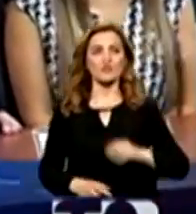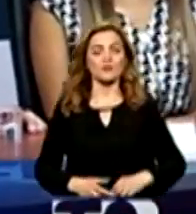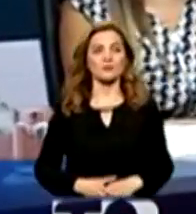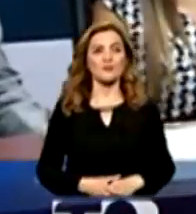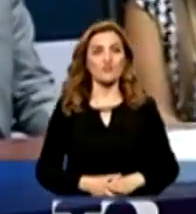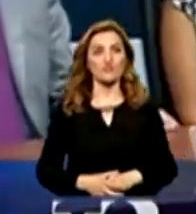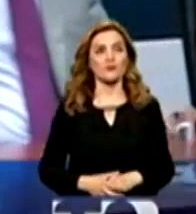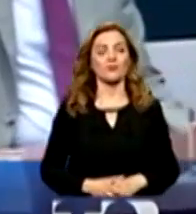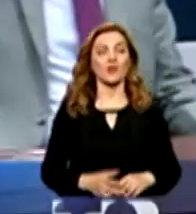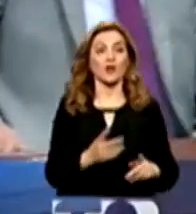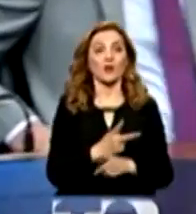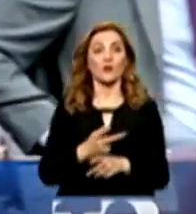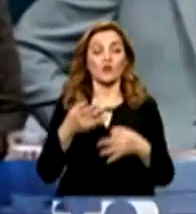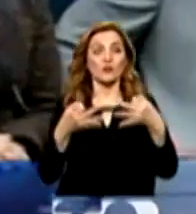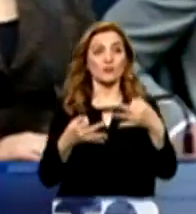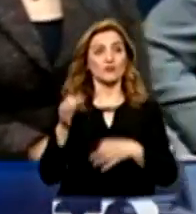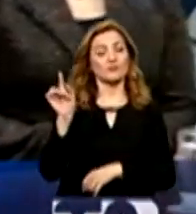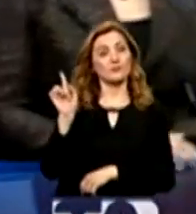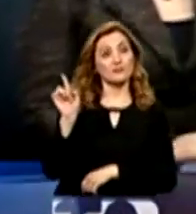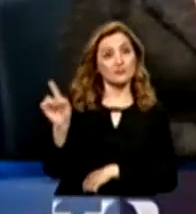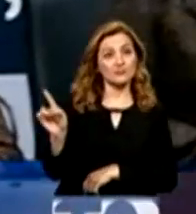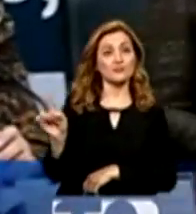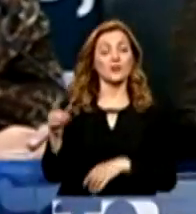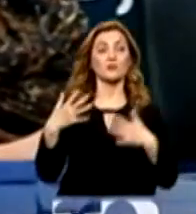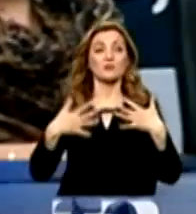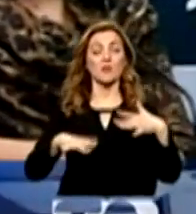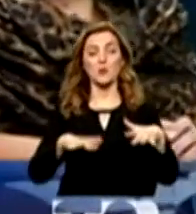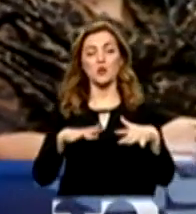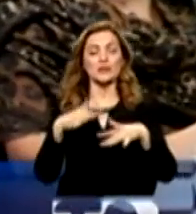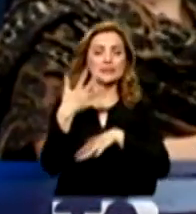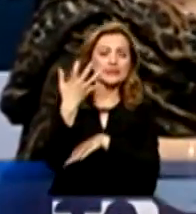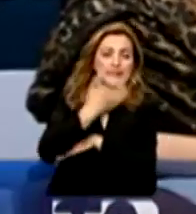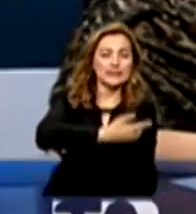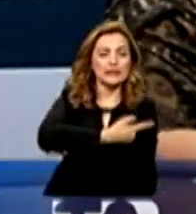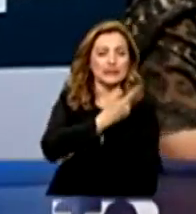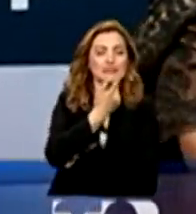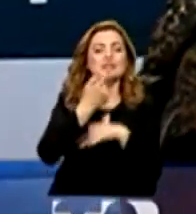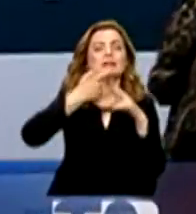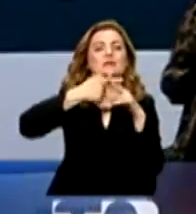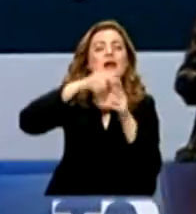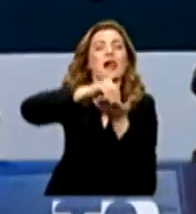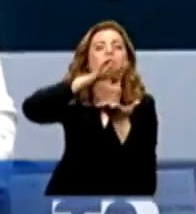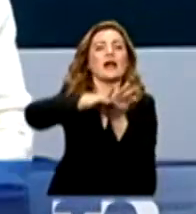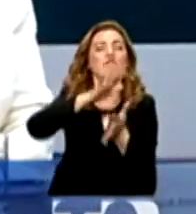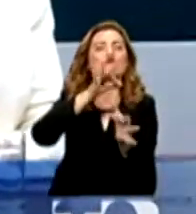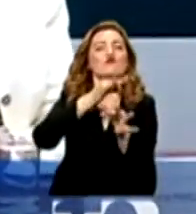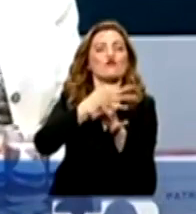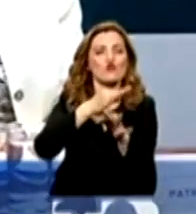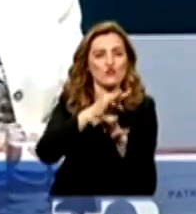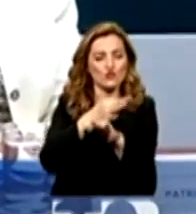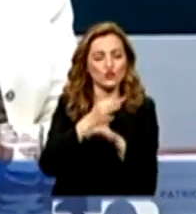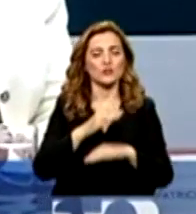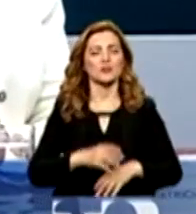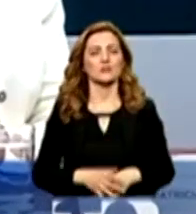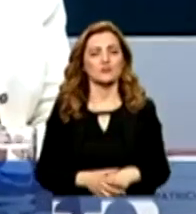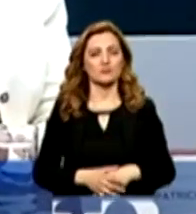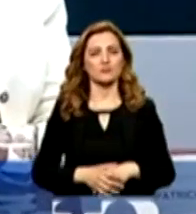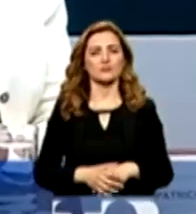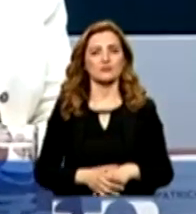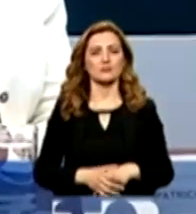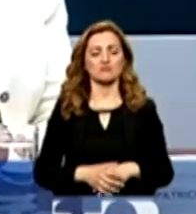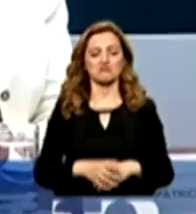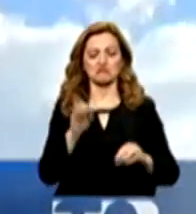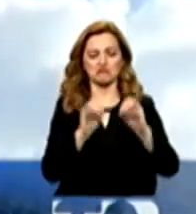El Consejo de la Judicatura, que tiene algo más de 15 días en funciones, afina el mecanismo de evaluación a la